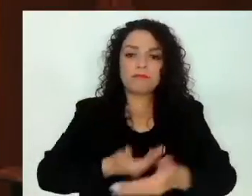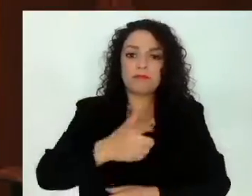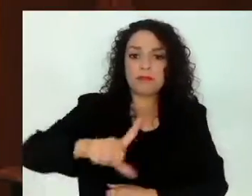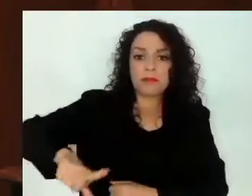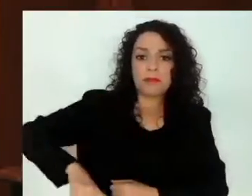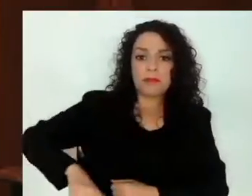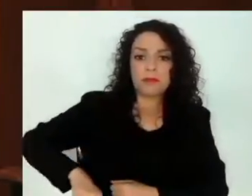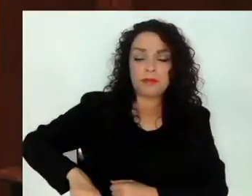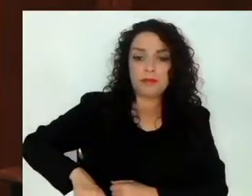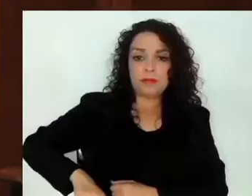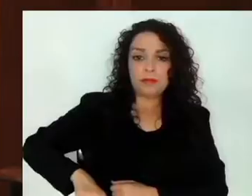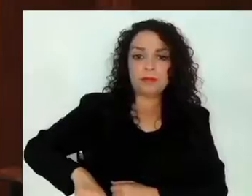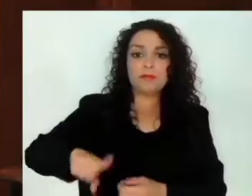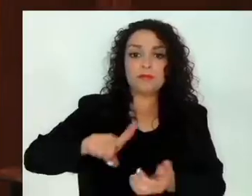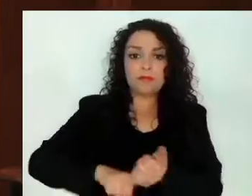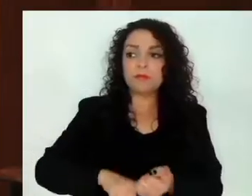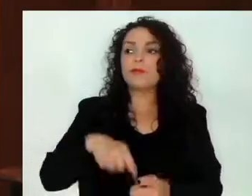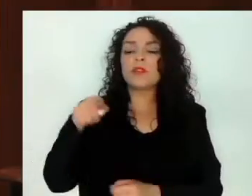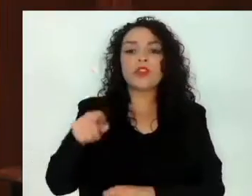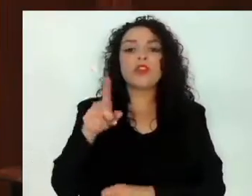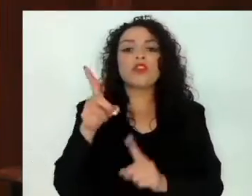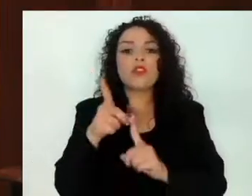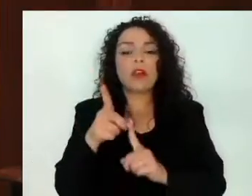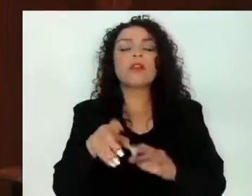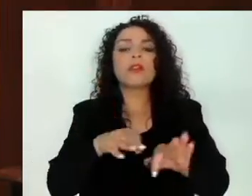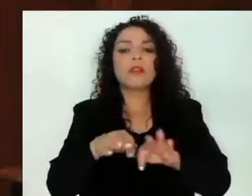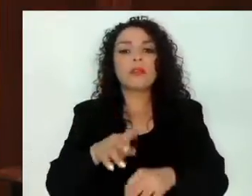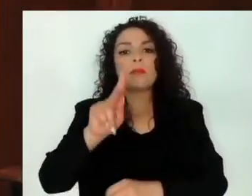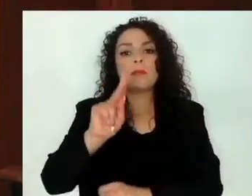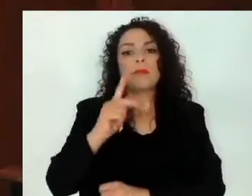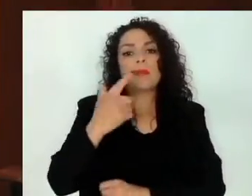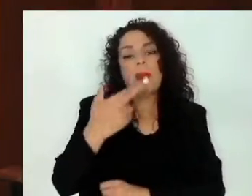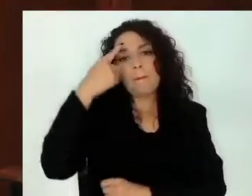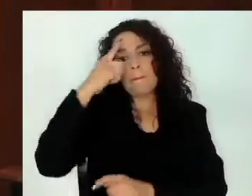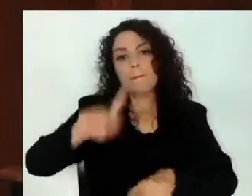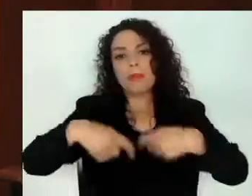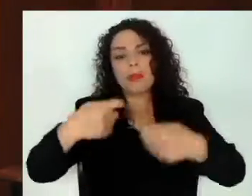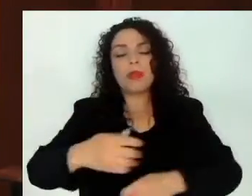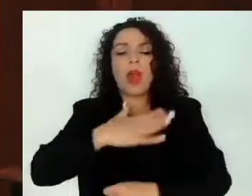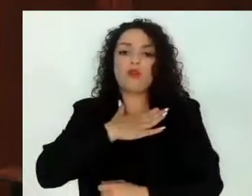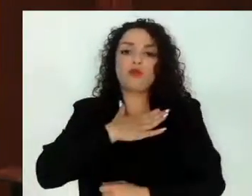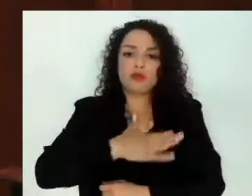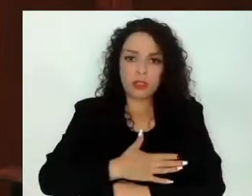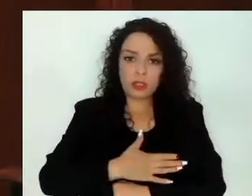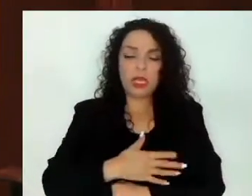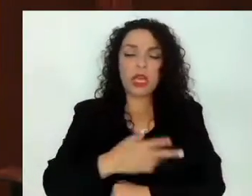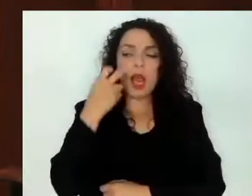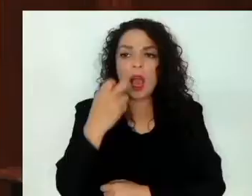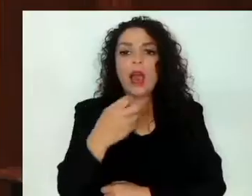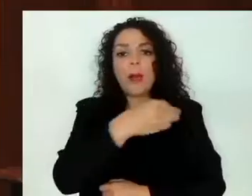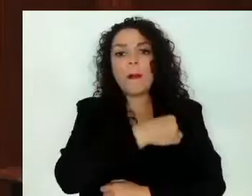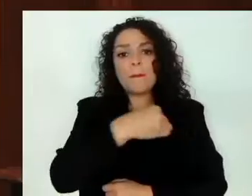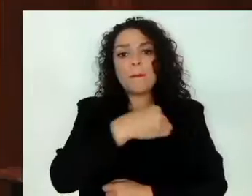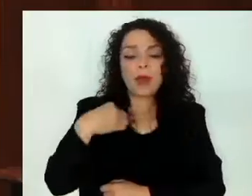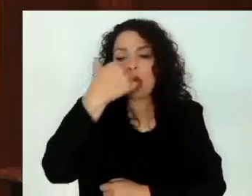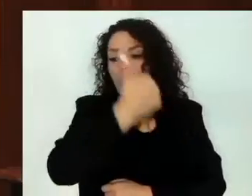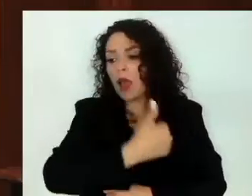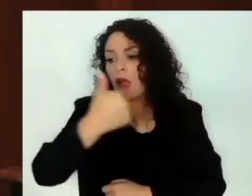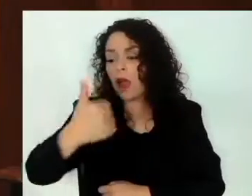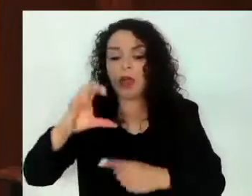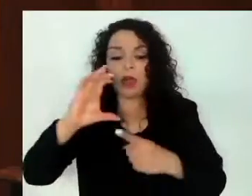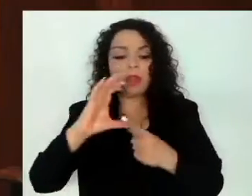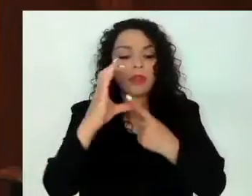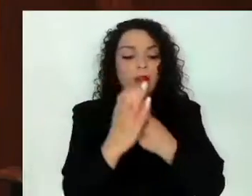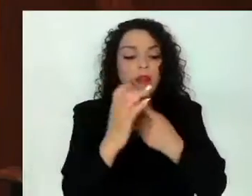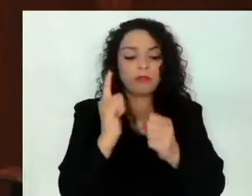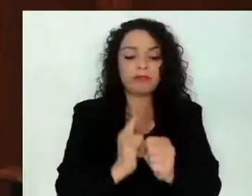la Procuración y Administración de Justicia. Del estudio de las y los integrantes de las comisiones, sustanciamos sobre